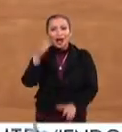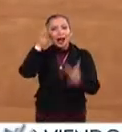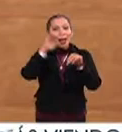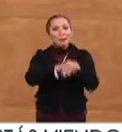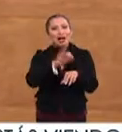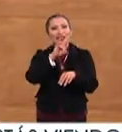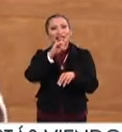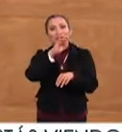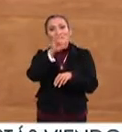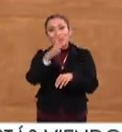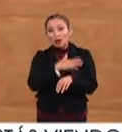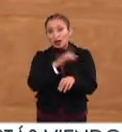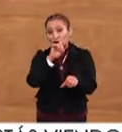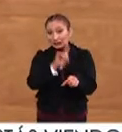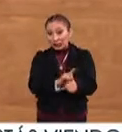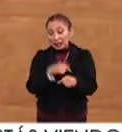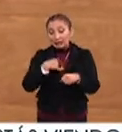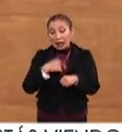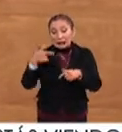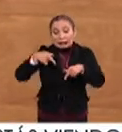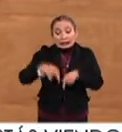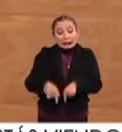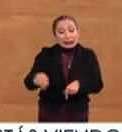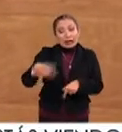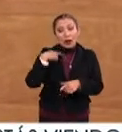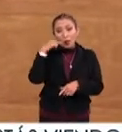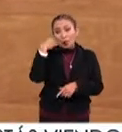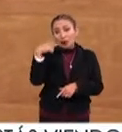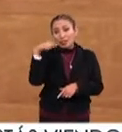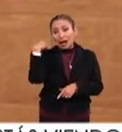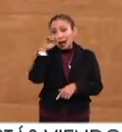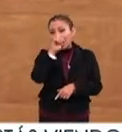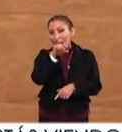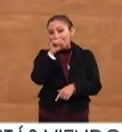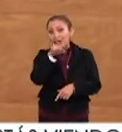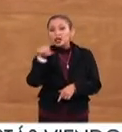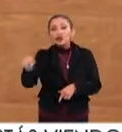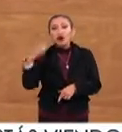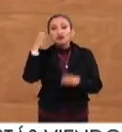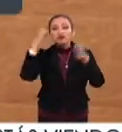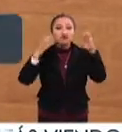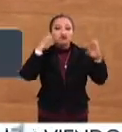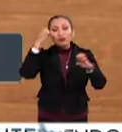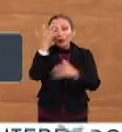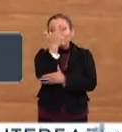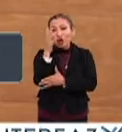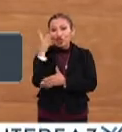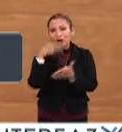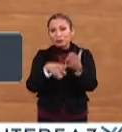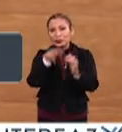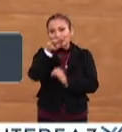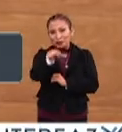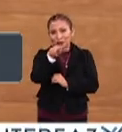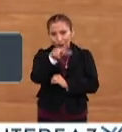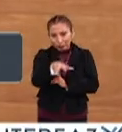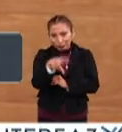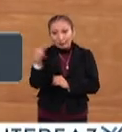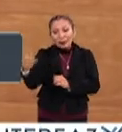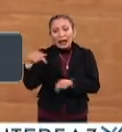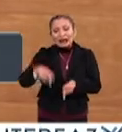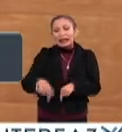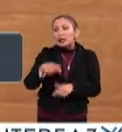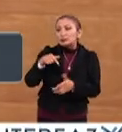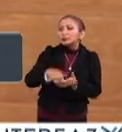Hola amigos de Interfaz, buenos días. Seguimos aquí en Guadalajara, Jalisco, en la Exposición Forestal 2018.